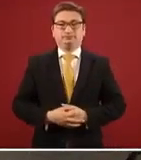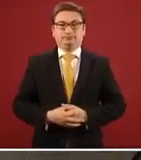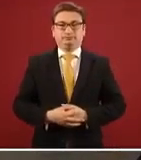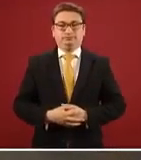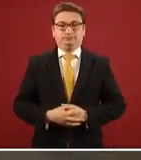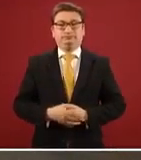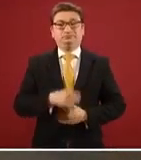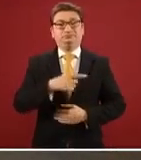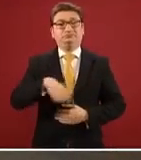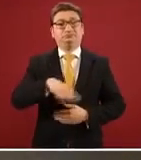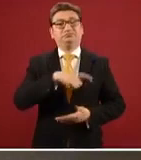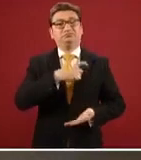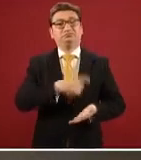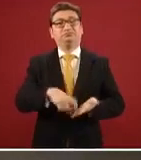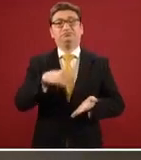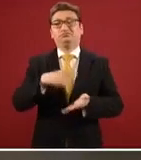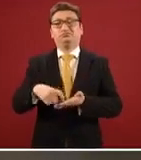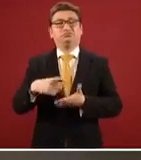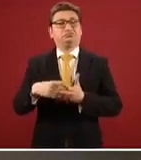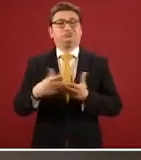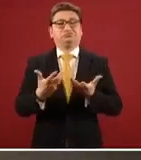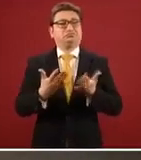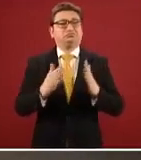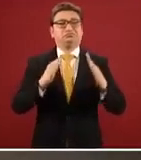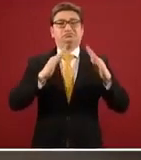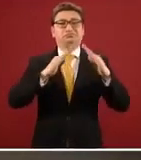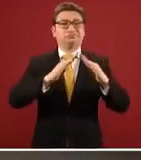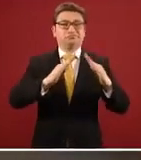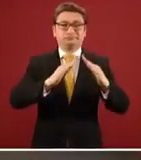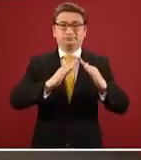se compran residencias,